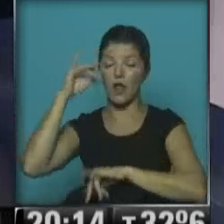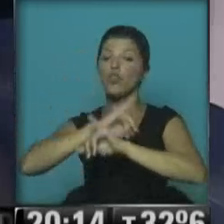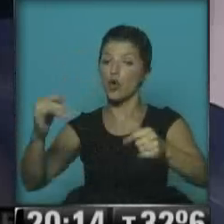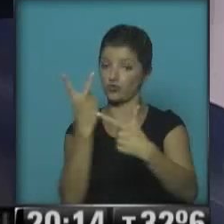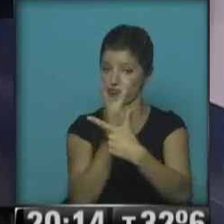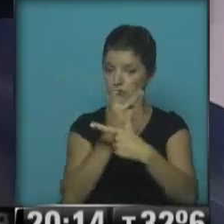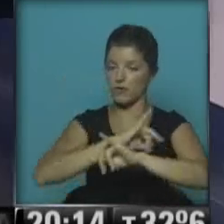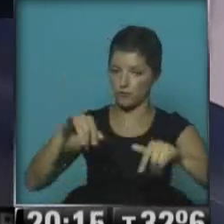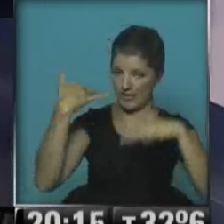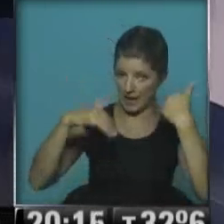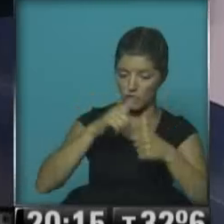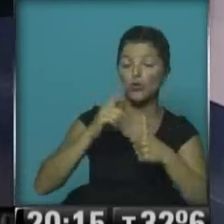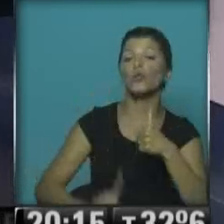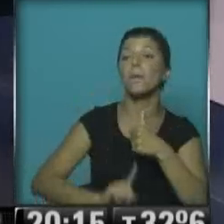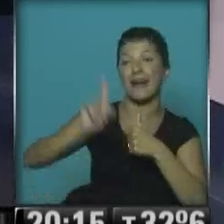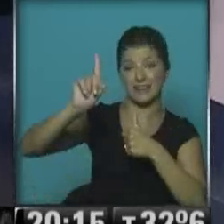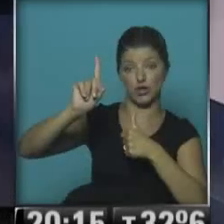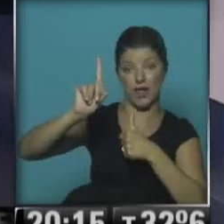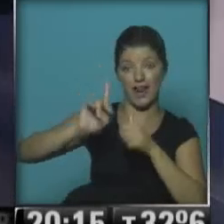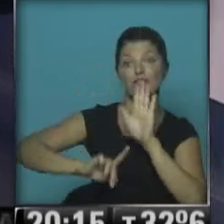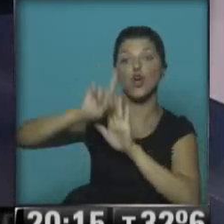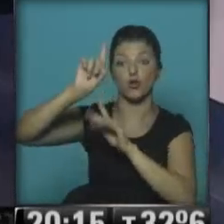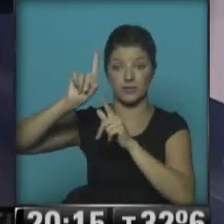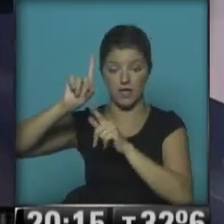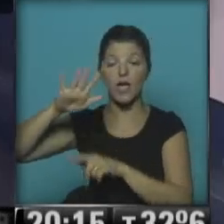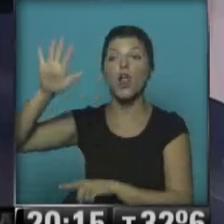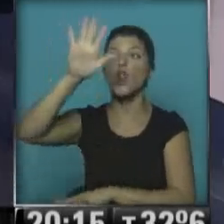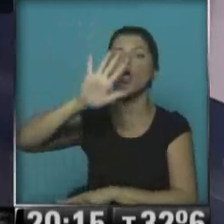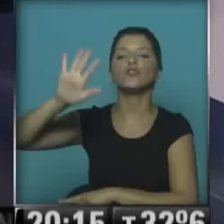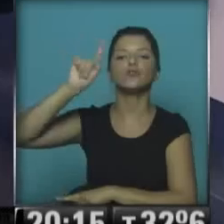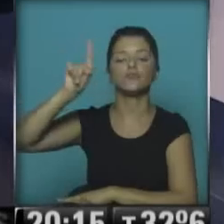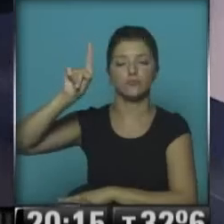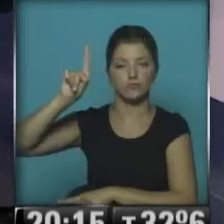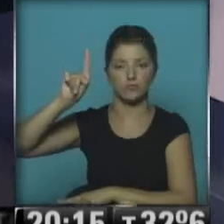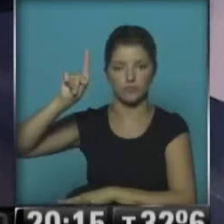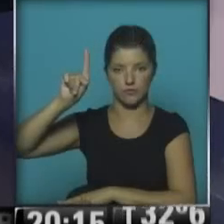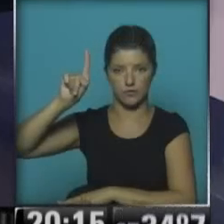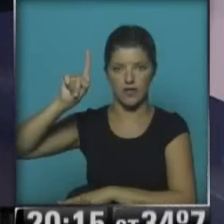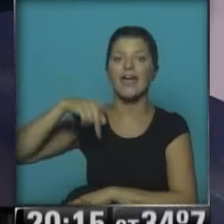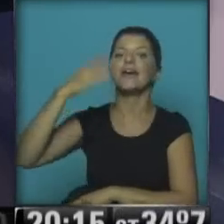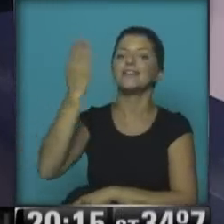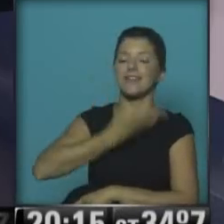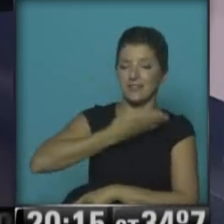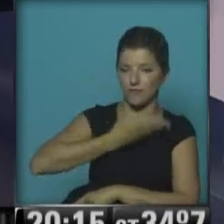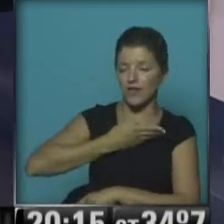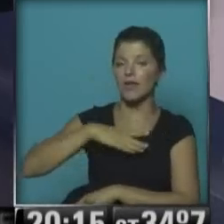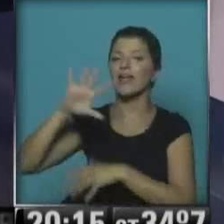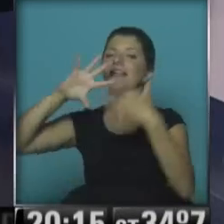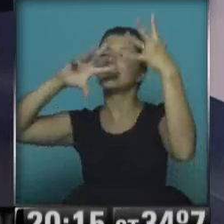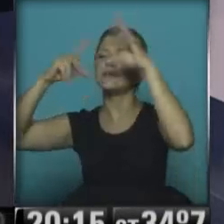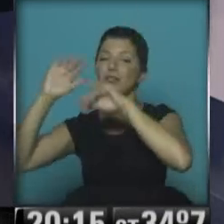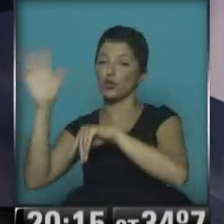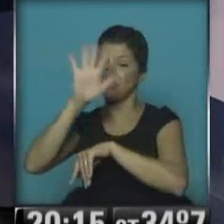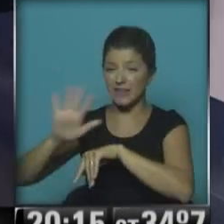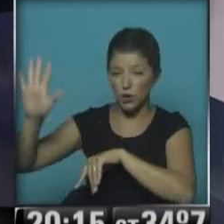alerta, uno para el norte del litoral, también para la zona del norte del litoral, norte de Santa Fe. Las condiciones meteorológicas en toda esta